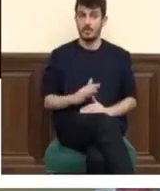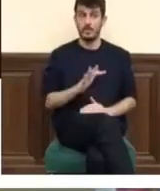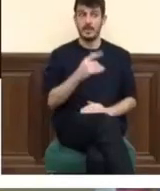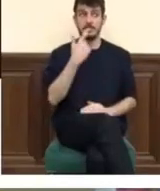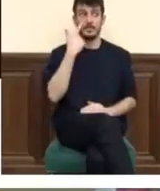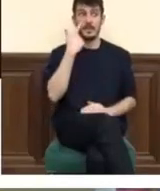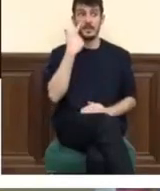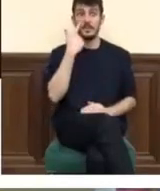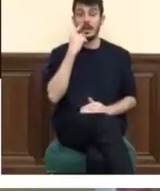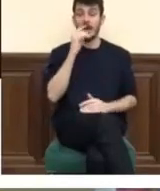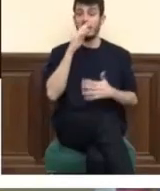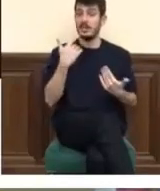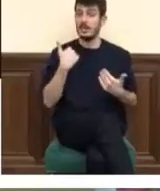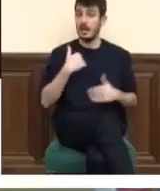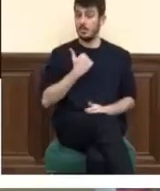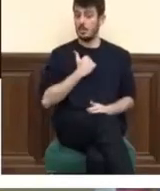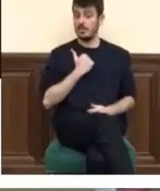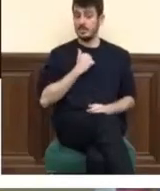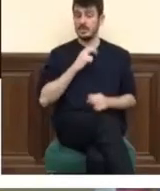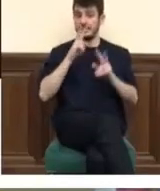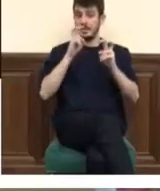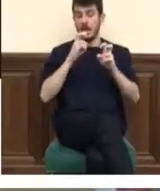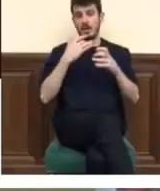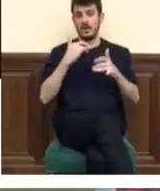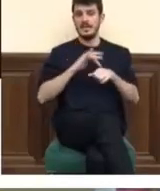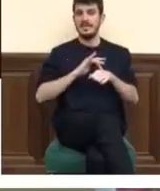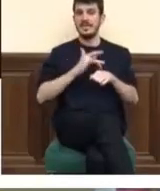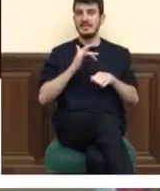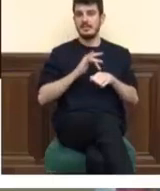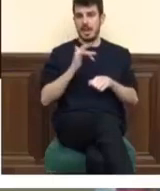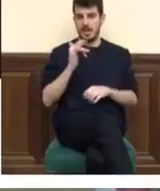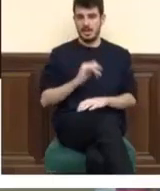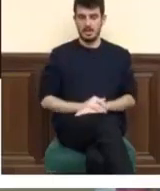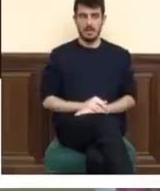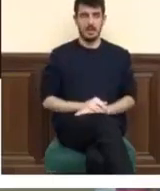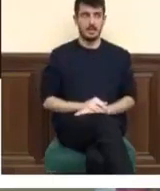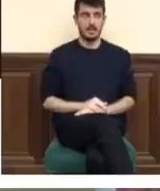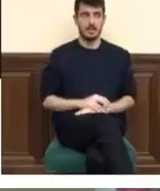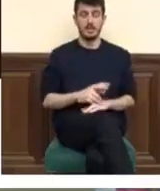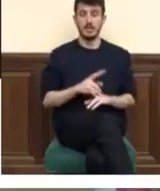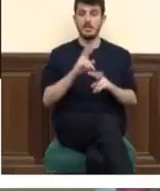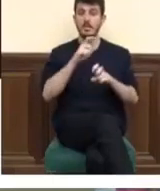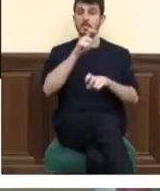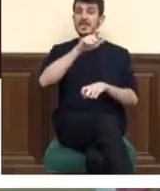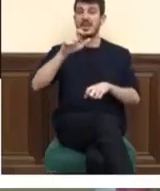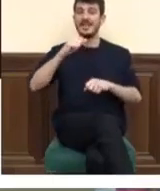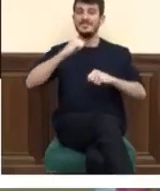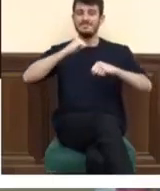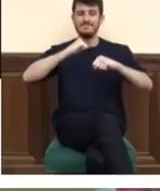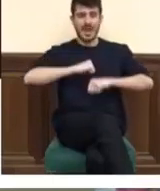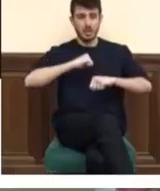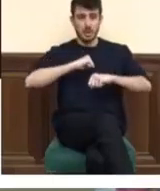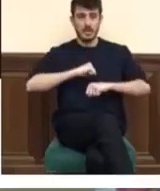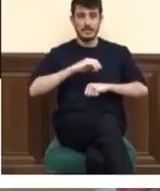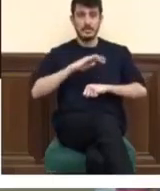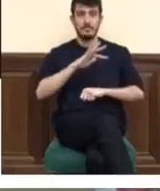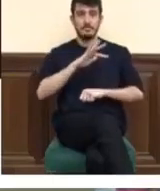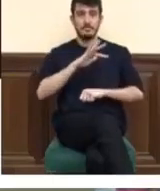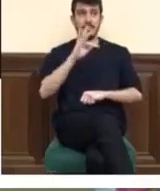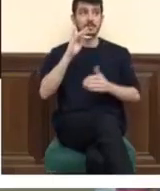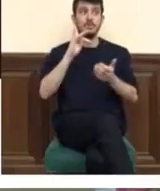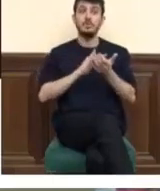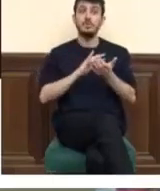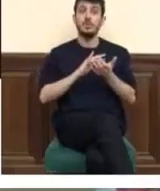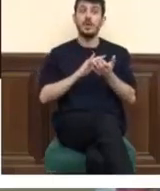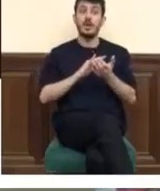que estamos, un tema además muy sensible, como es el de las personas mayores y lo que les ha